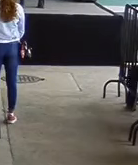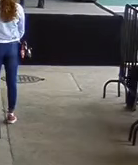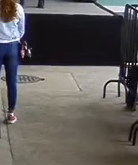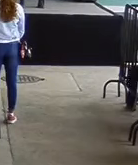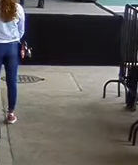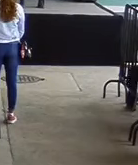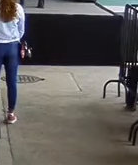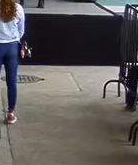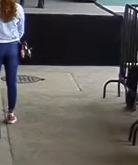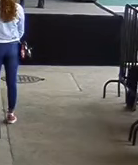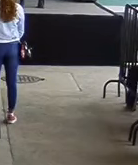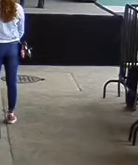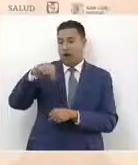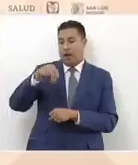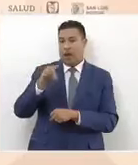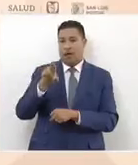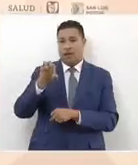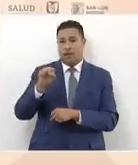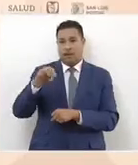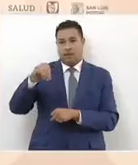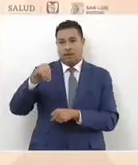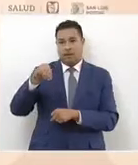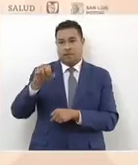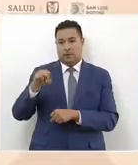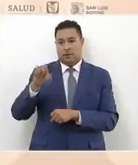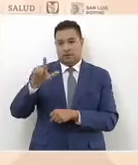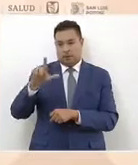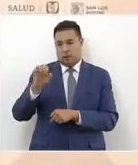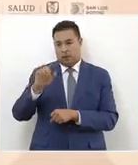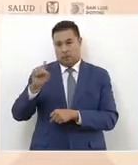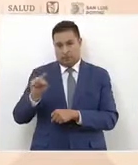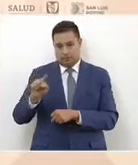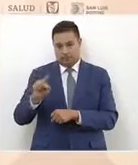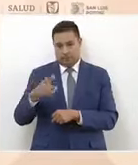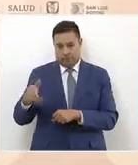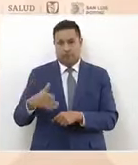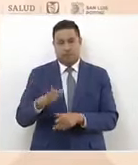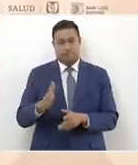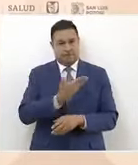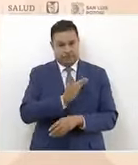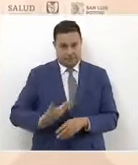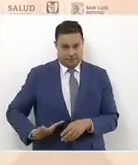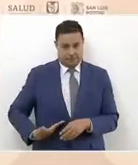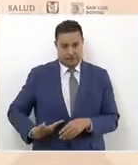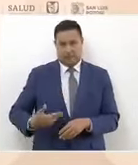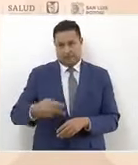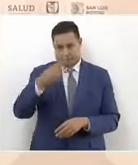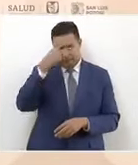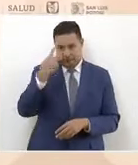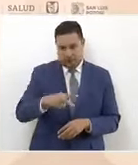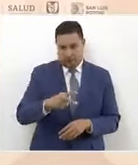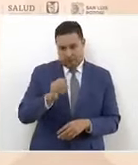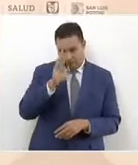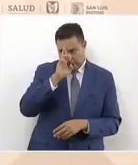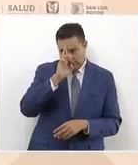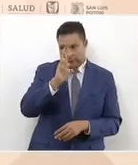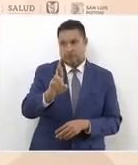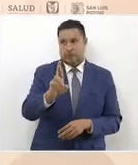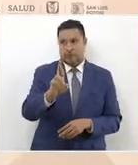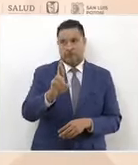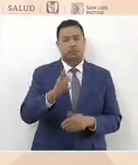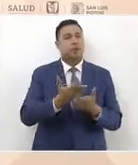Licenciado Andrés Manuel López Obrador, presidente constitucional de los Estados Unidos Mexicanos, con todo respeto me dirijo a